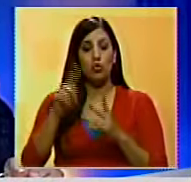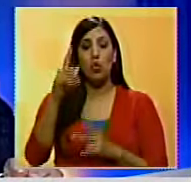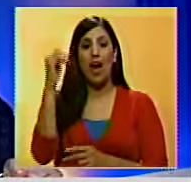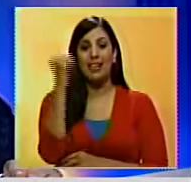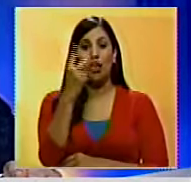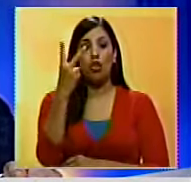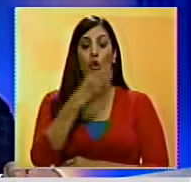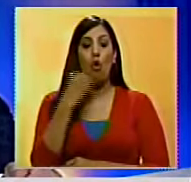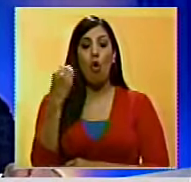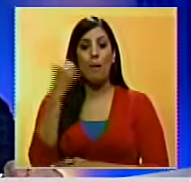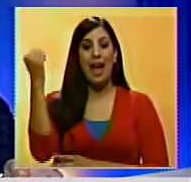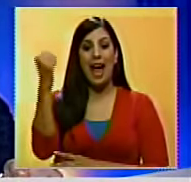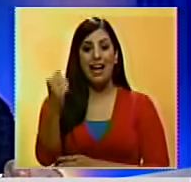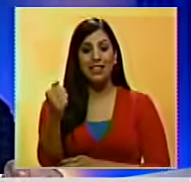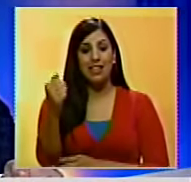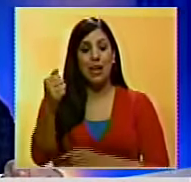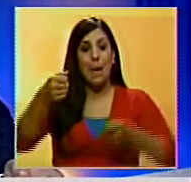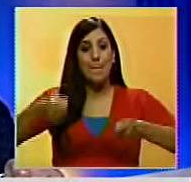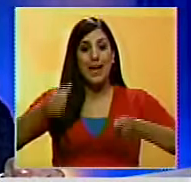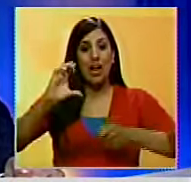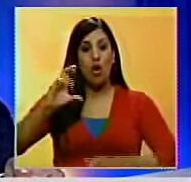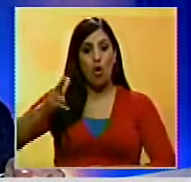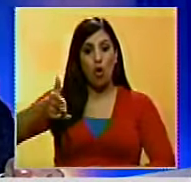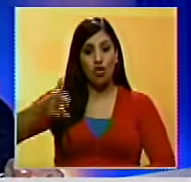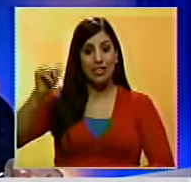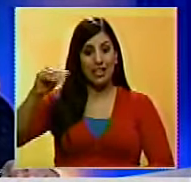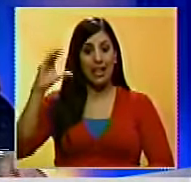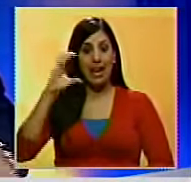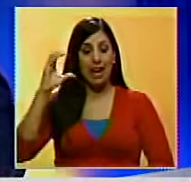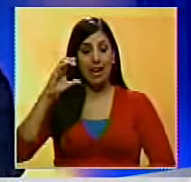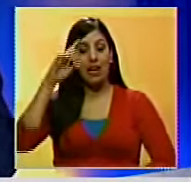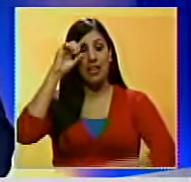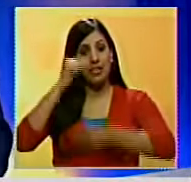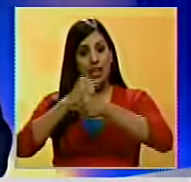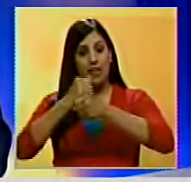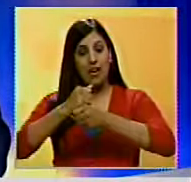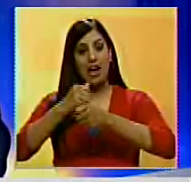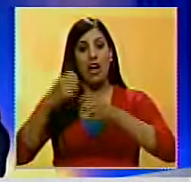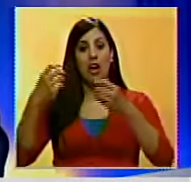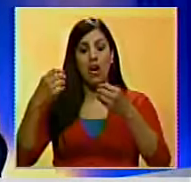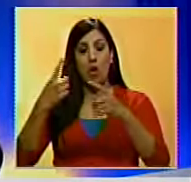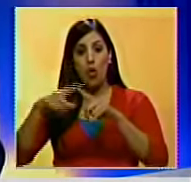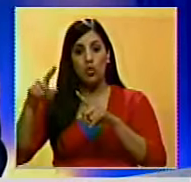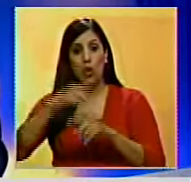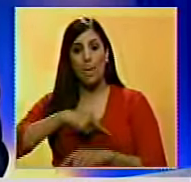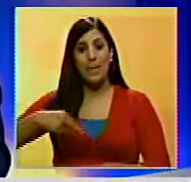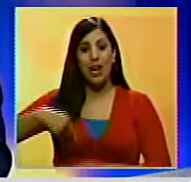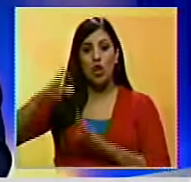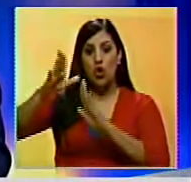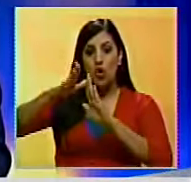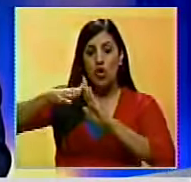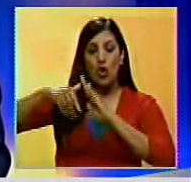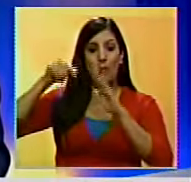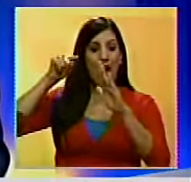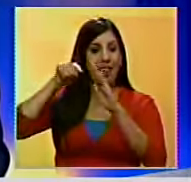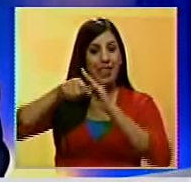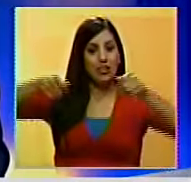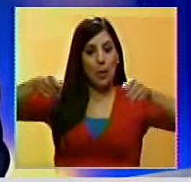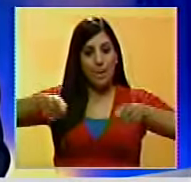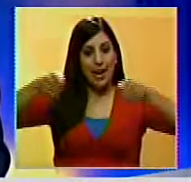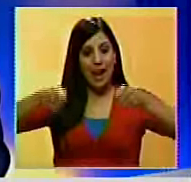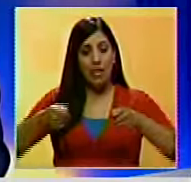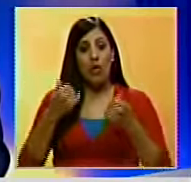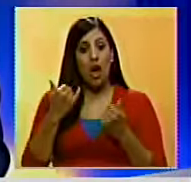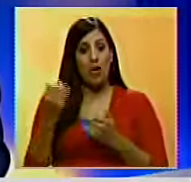Dos adolescentes se fueron asesinados en el mercado de Coche, aquí en Caracas, cuando trabajaban por delincuentes que efectuaron robos dentro. Con